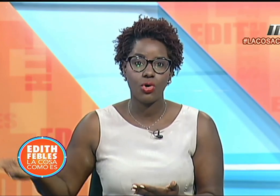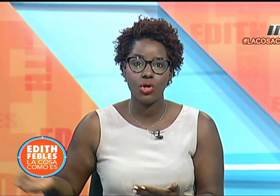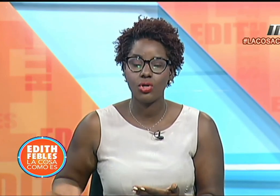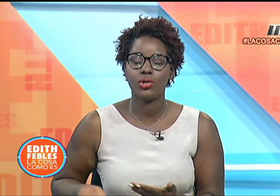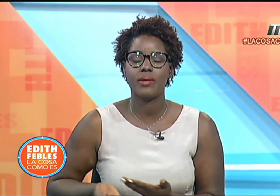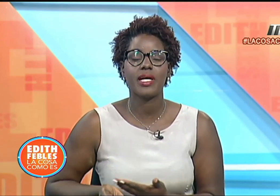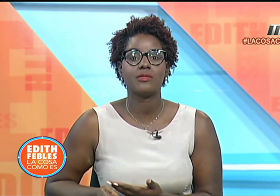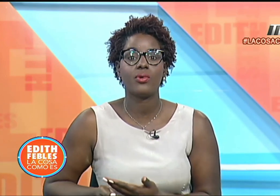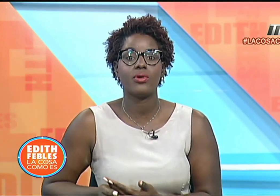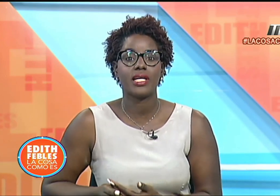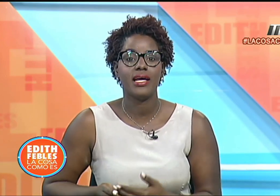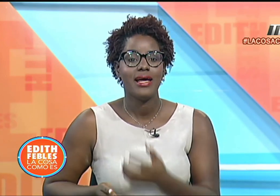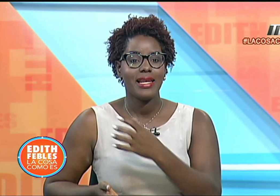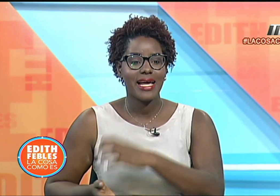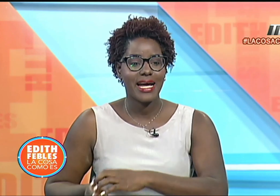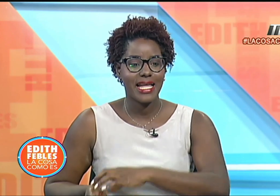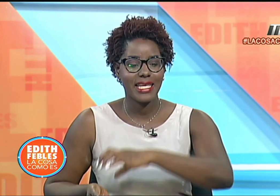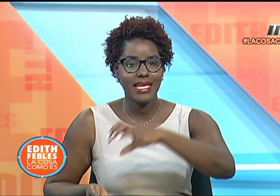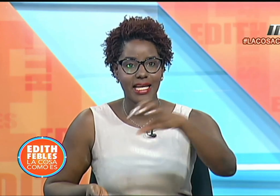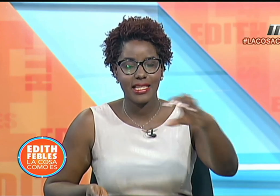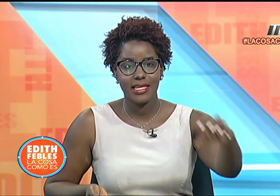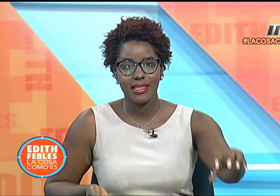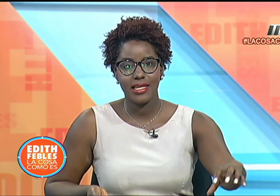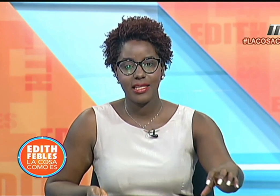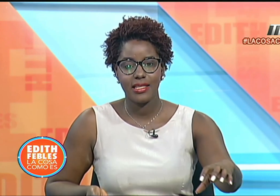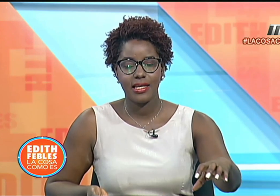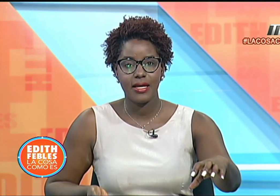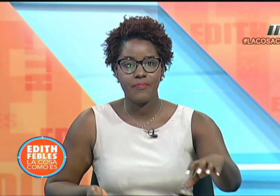de todo lo demás, porque la cadena